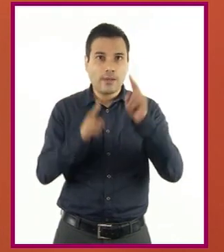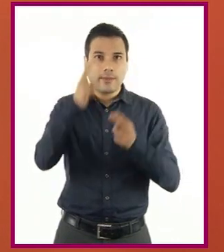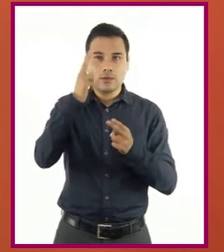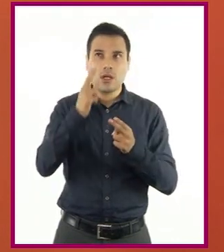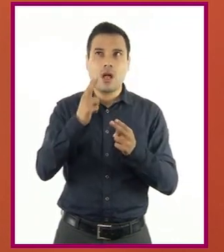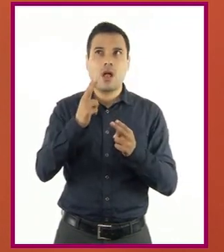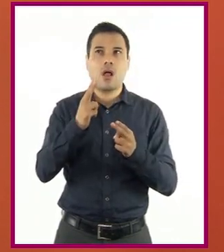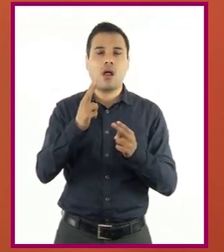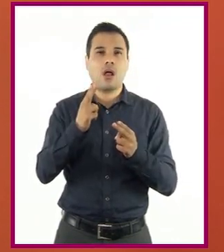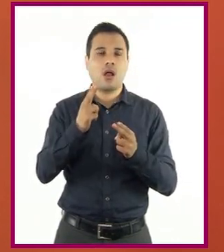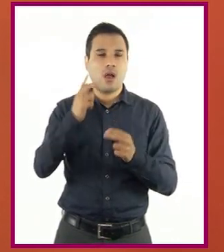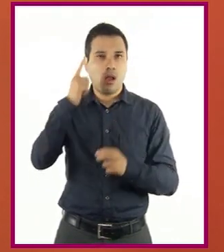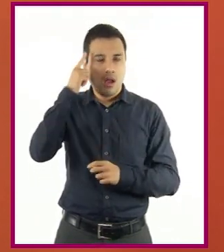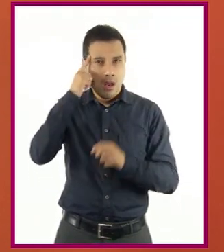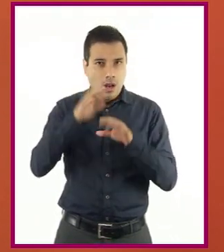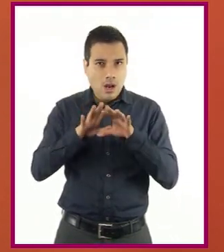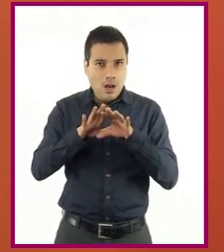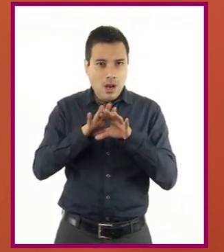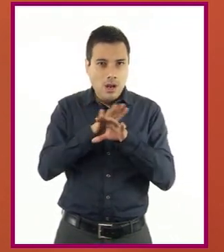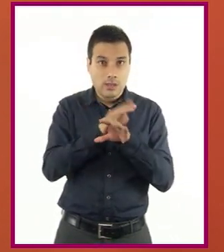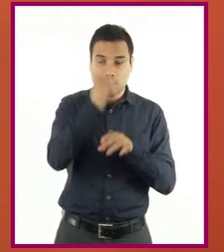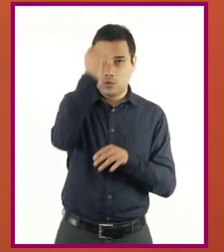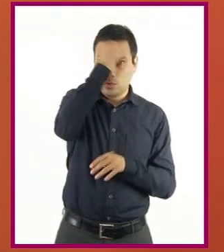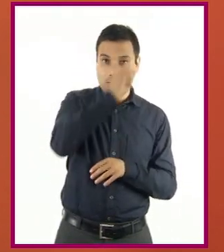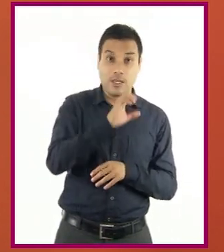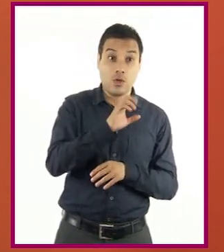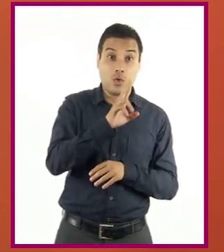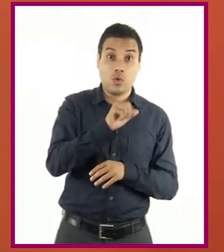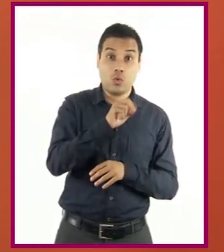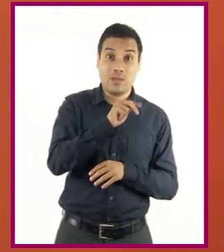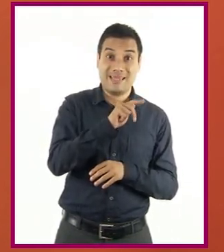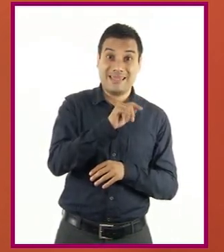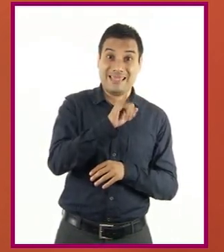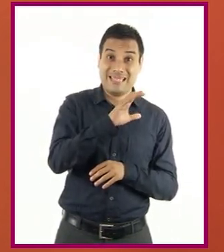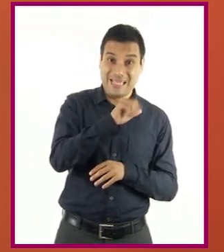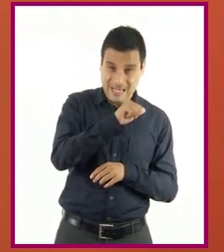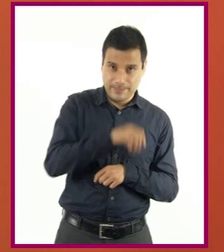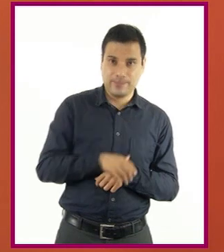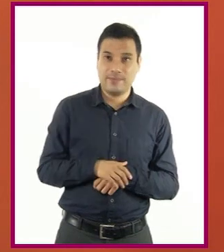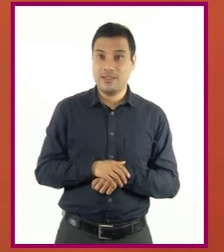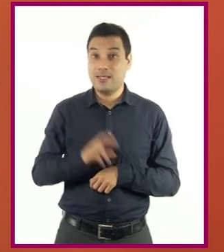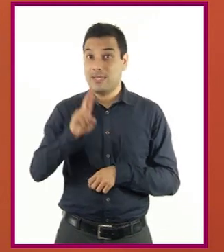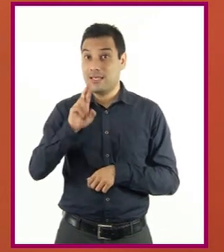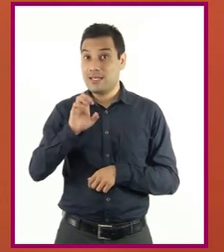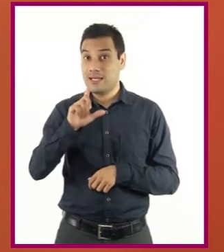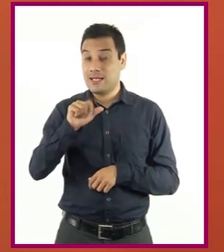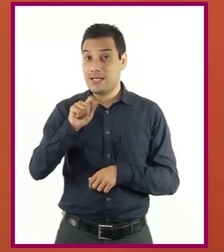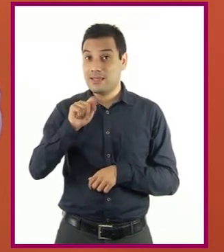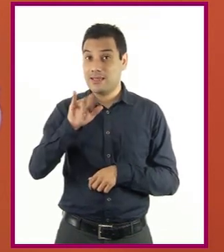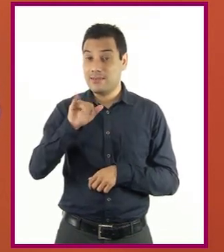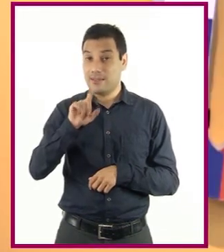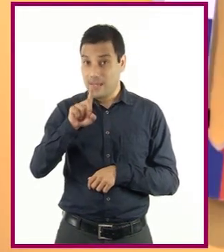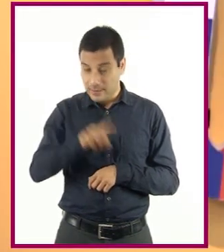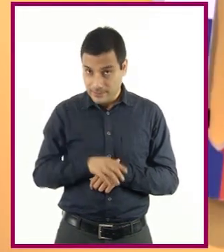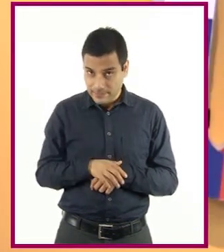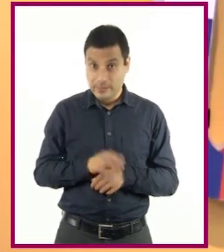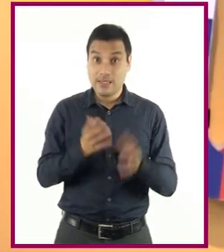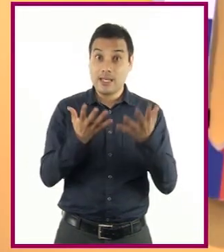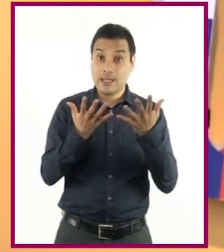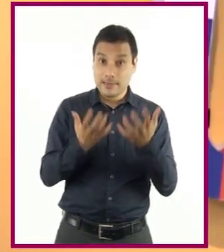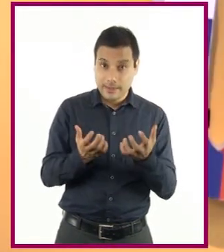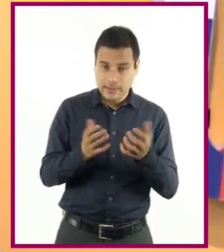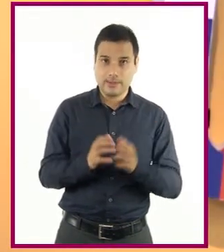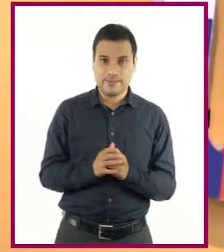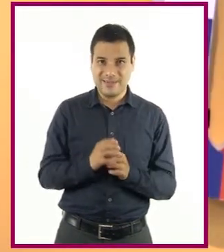que relacionaban conceptos de la teoría cuántica con la relatividad general, la gravedad y la termodinámica.